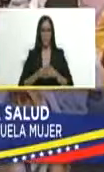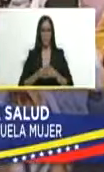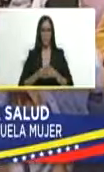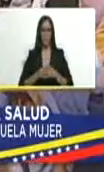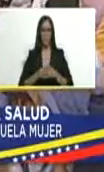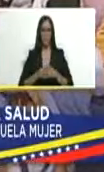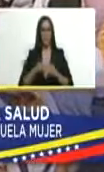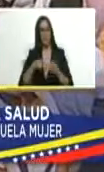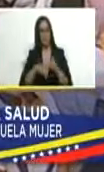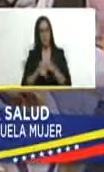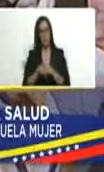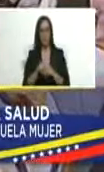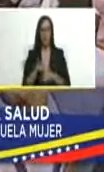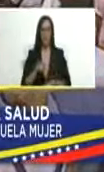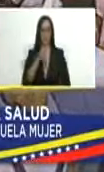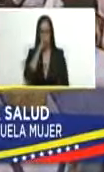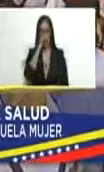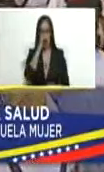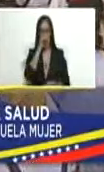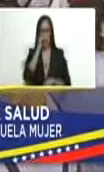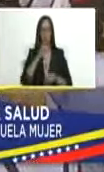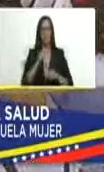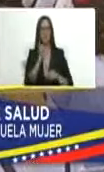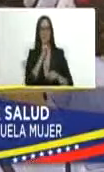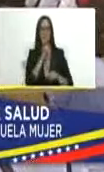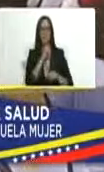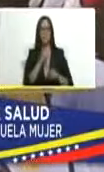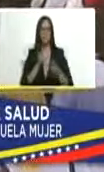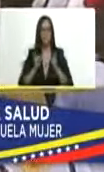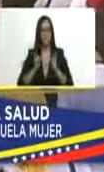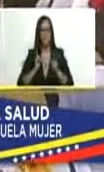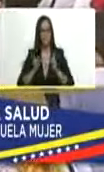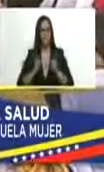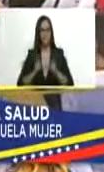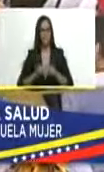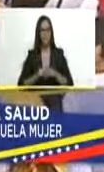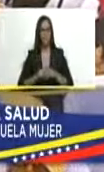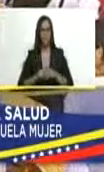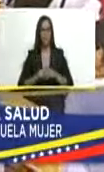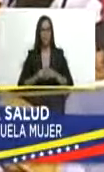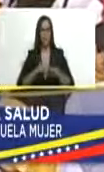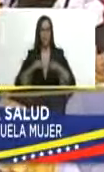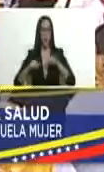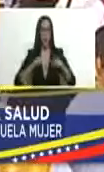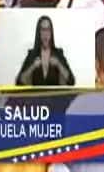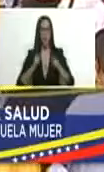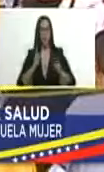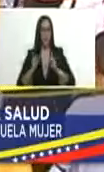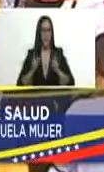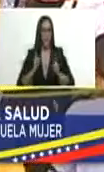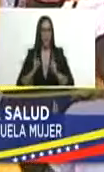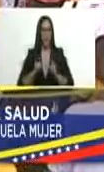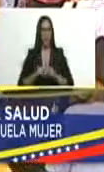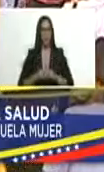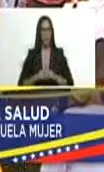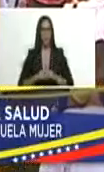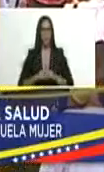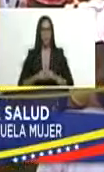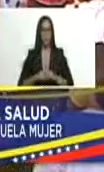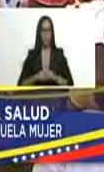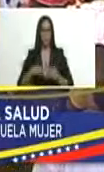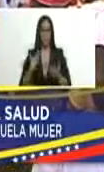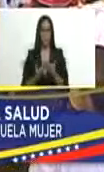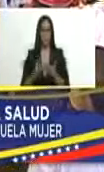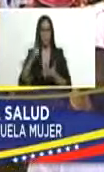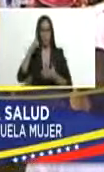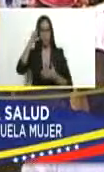ahí iba. Y lo llamaba de vez en cuando. Y coordinaba con él de vez en cuando. Hasta que un